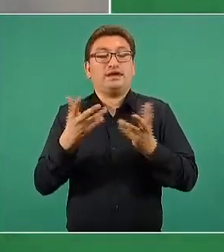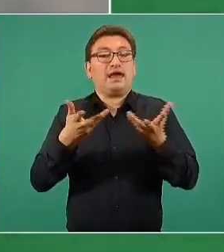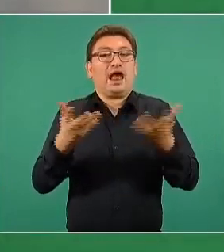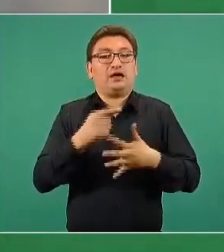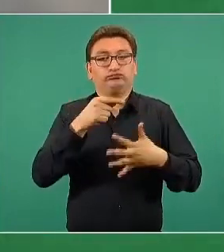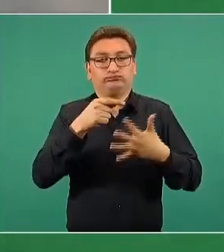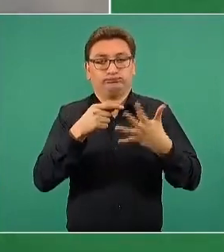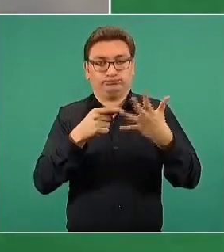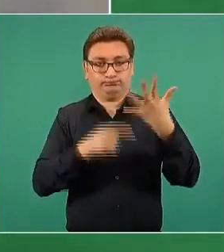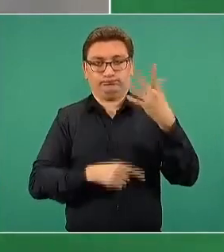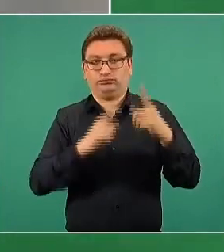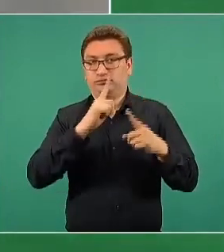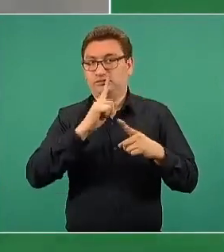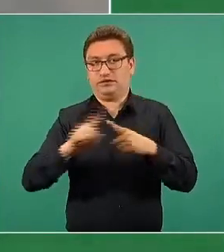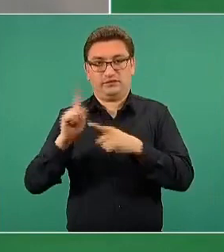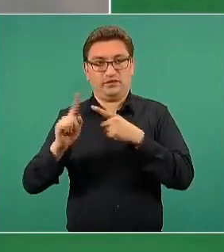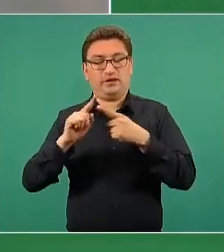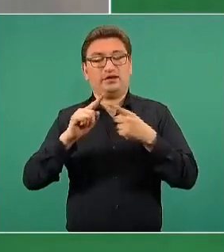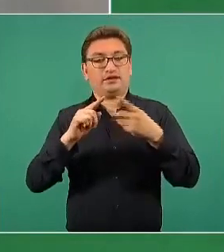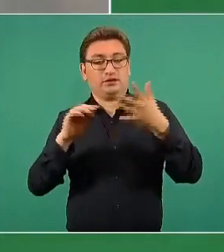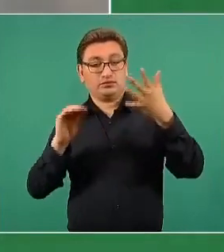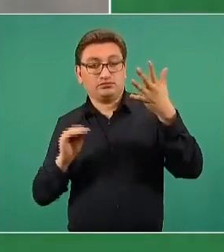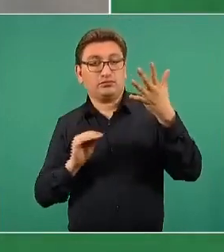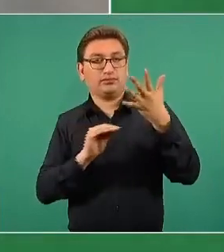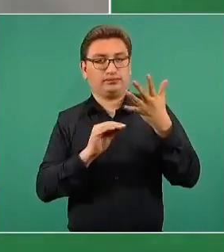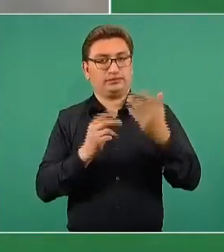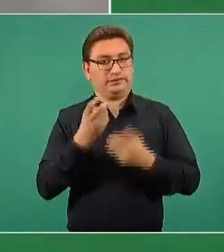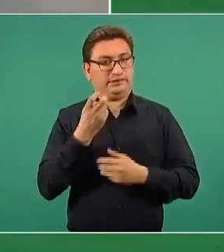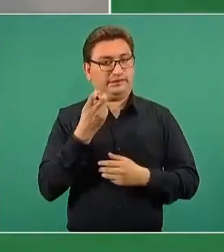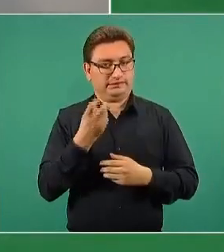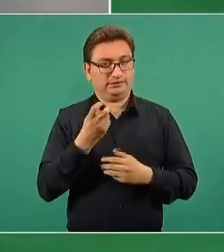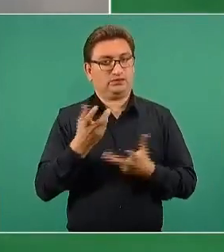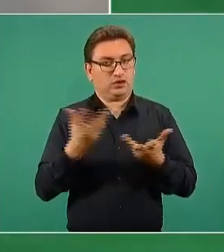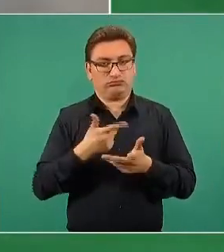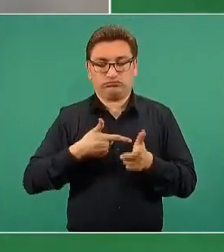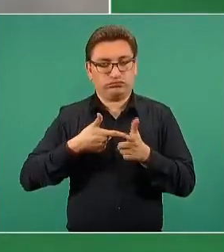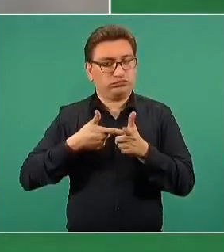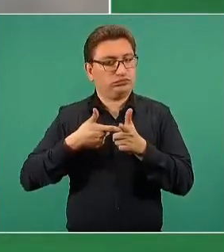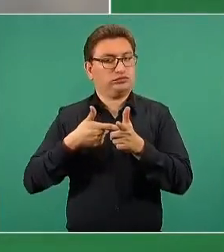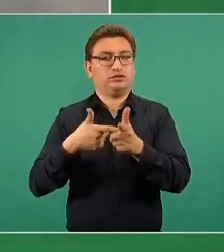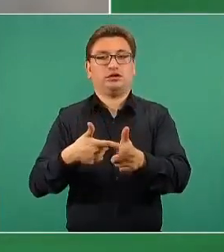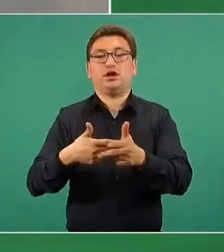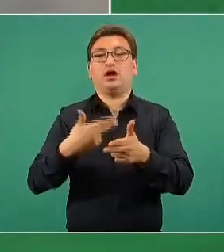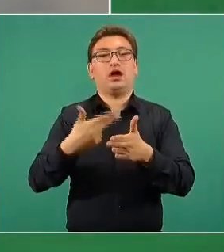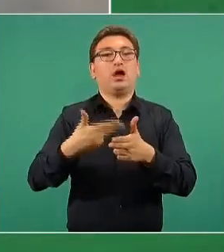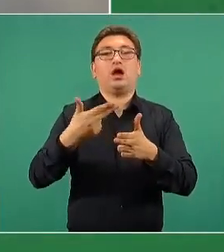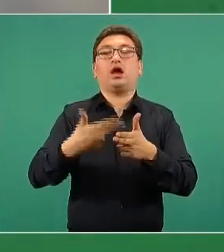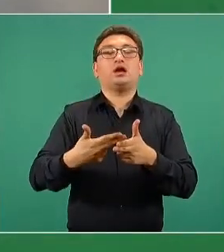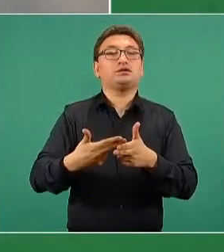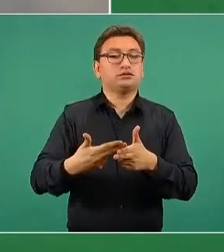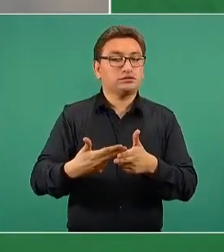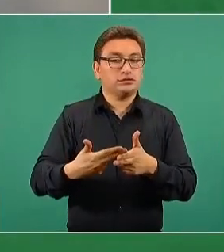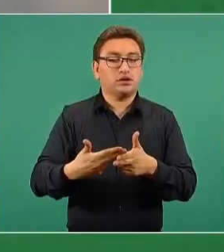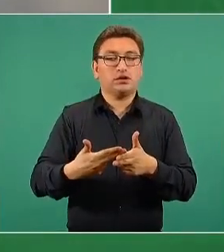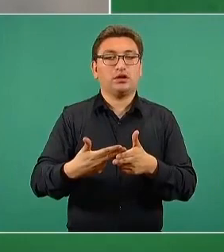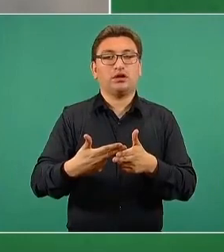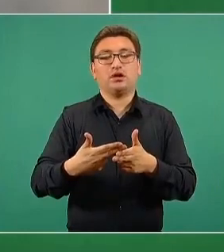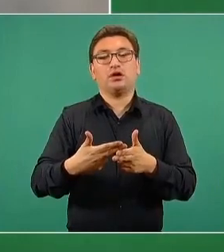básicas de prevención que hay que continuar haciendo y ejecutando hasta que contemos